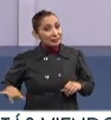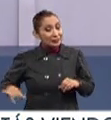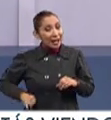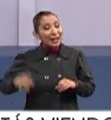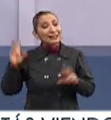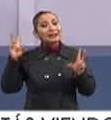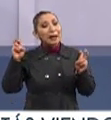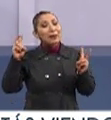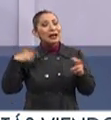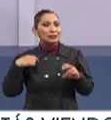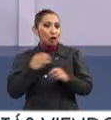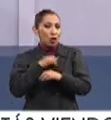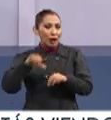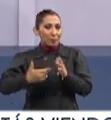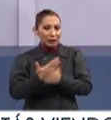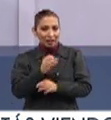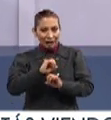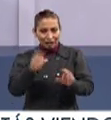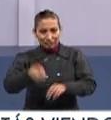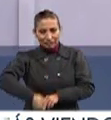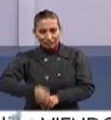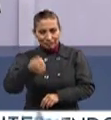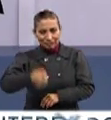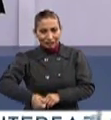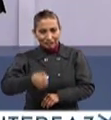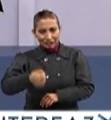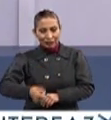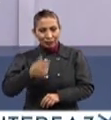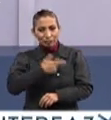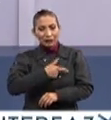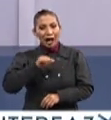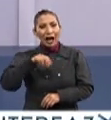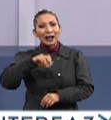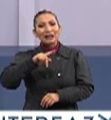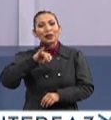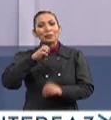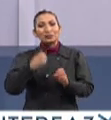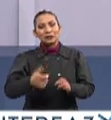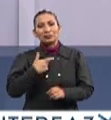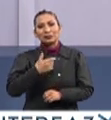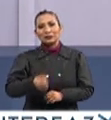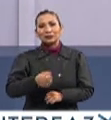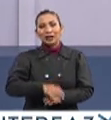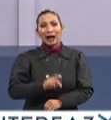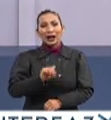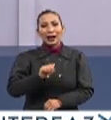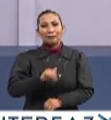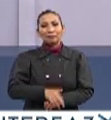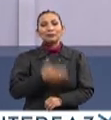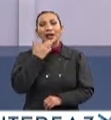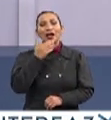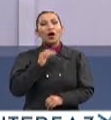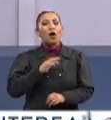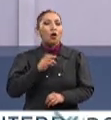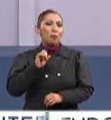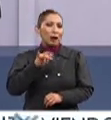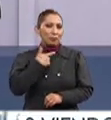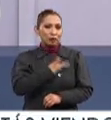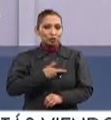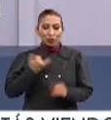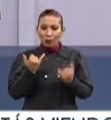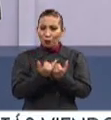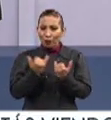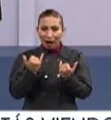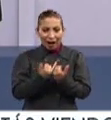interesantes temas educativos que tenemos esta mañana. Y por supuesto saludo con mucho gusto, Ana Cristina, ¿cómo estás? Es un gusto saludarte, Ana Cris. Muy bien, Omar, siempre el placer